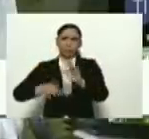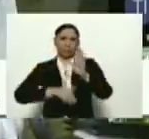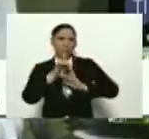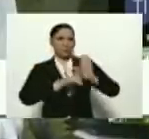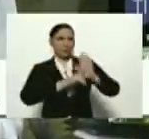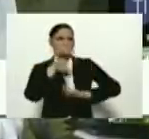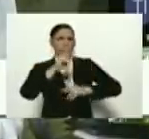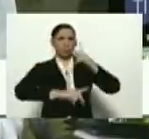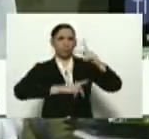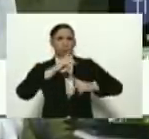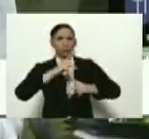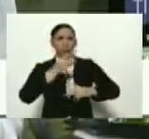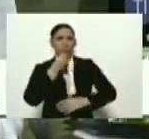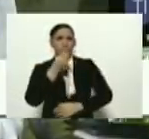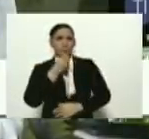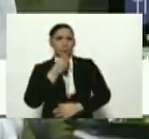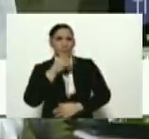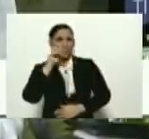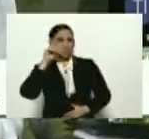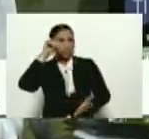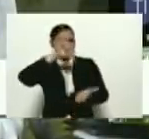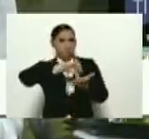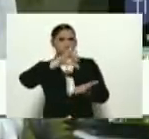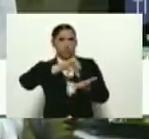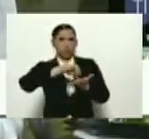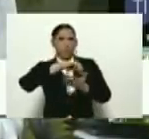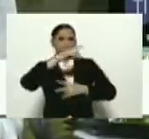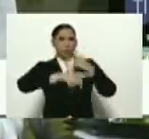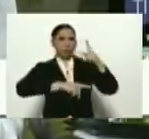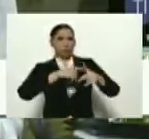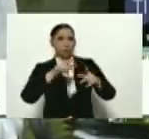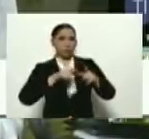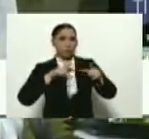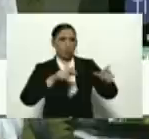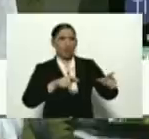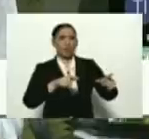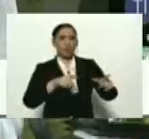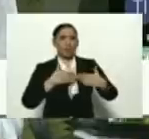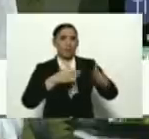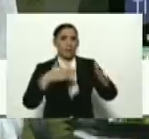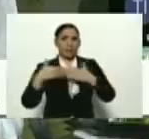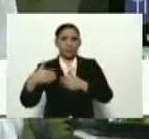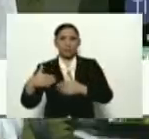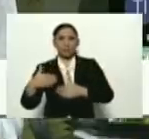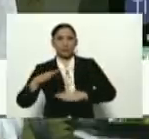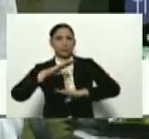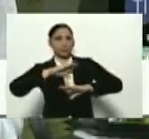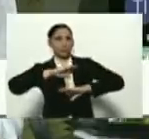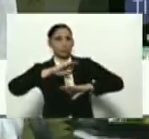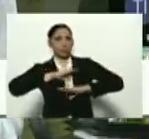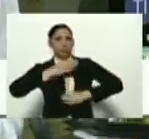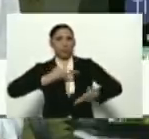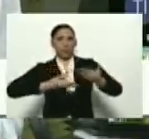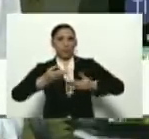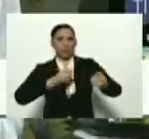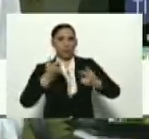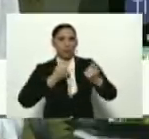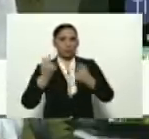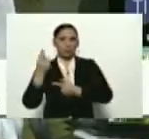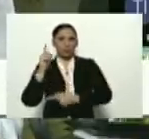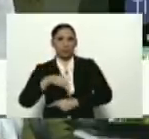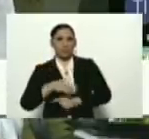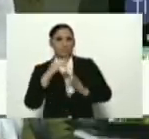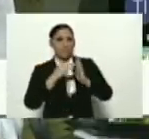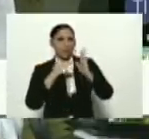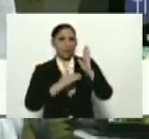de alimentos con énfasis en producciones locales que garanticen el autoabastecimiento y que demanden bajos